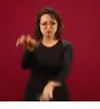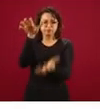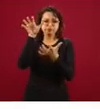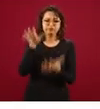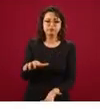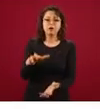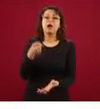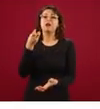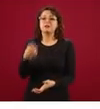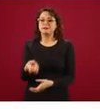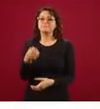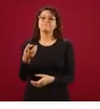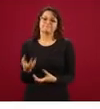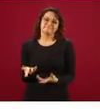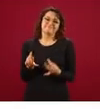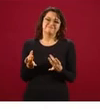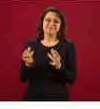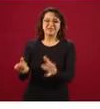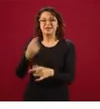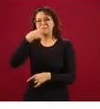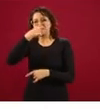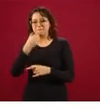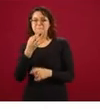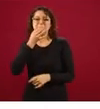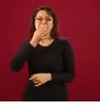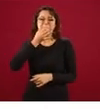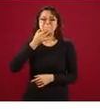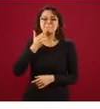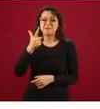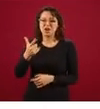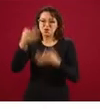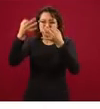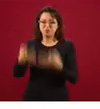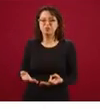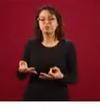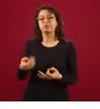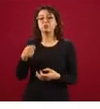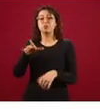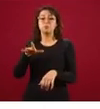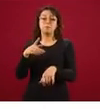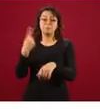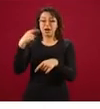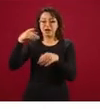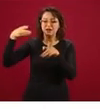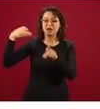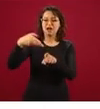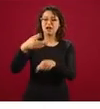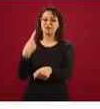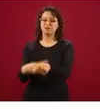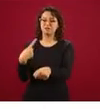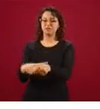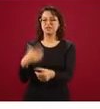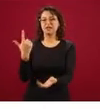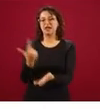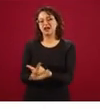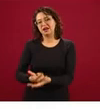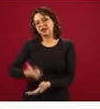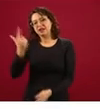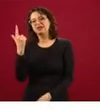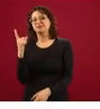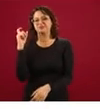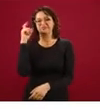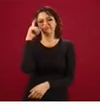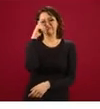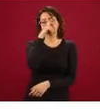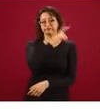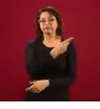en algunos casos, sobre todo de enfermedades de alta complejidad. Mostramos el